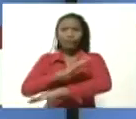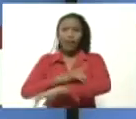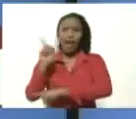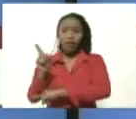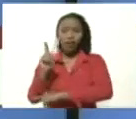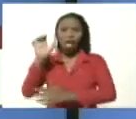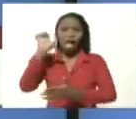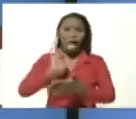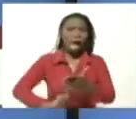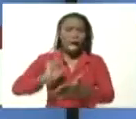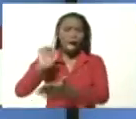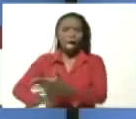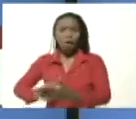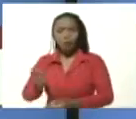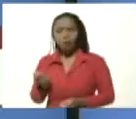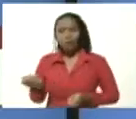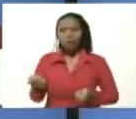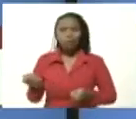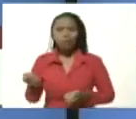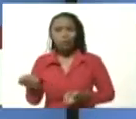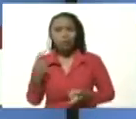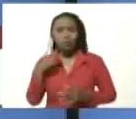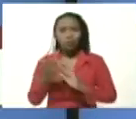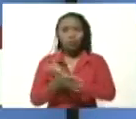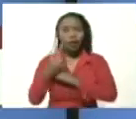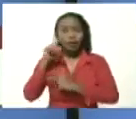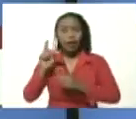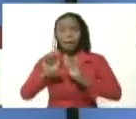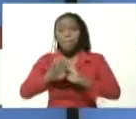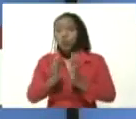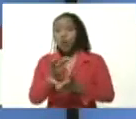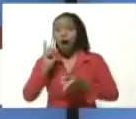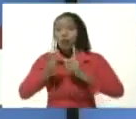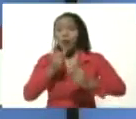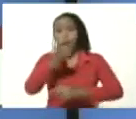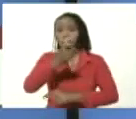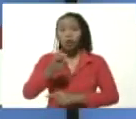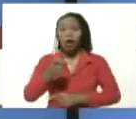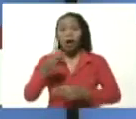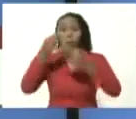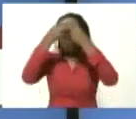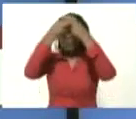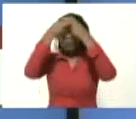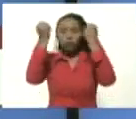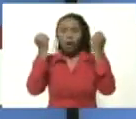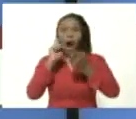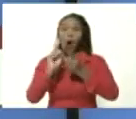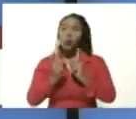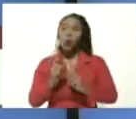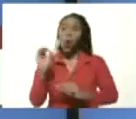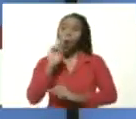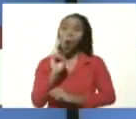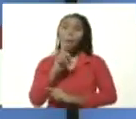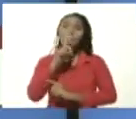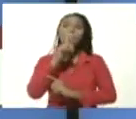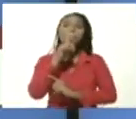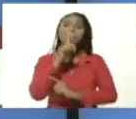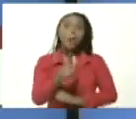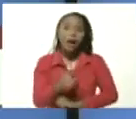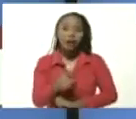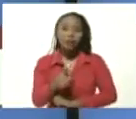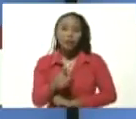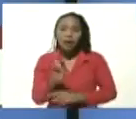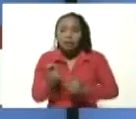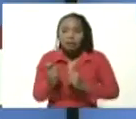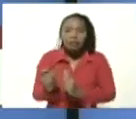es manipuladora. Y en el mundo hay gente o es muy ingenua o tiene muy malas intenciones. Yo creo